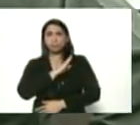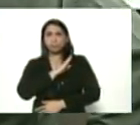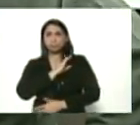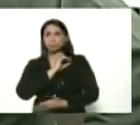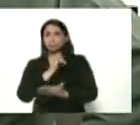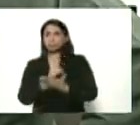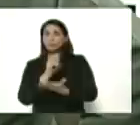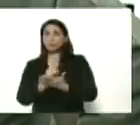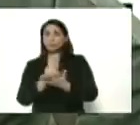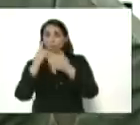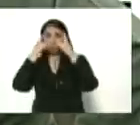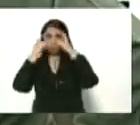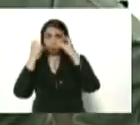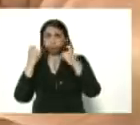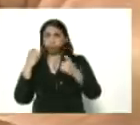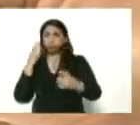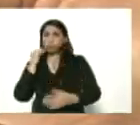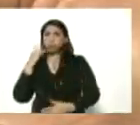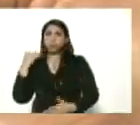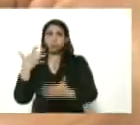Identificación de veterano.